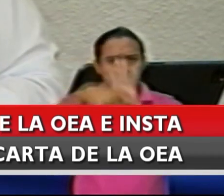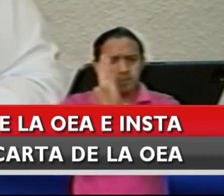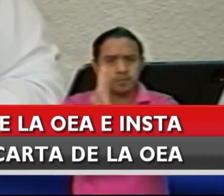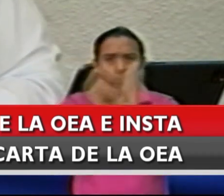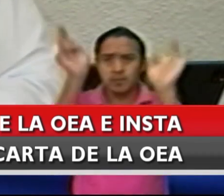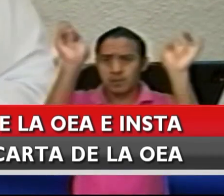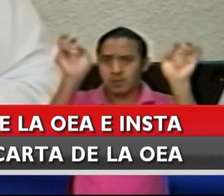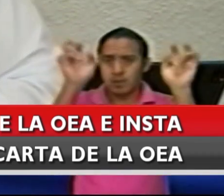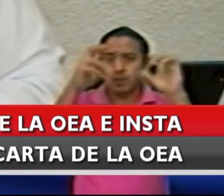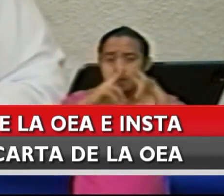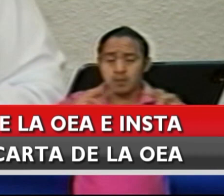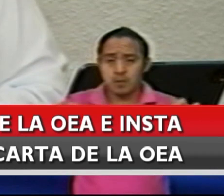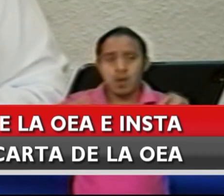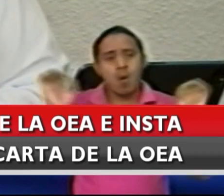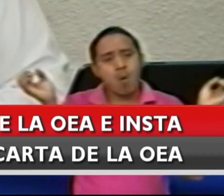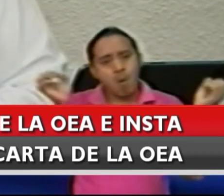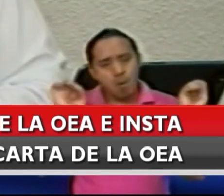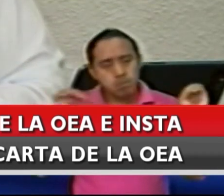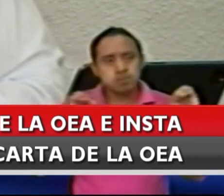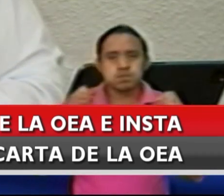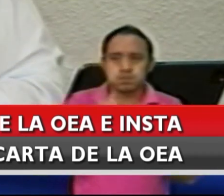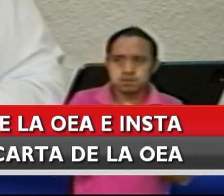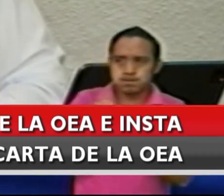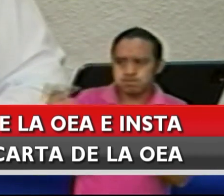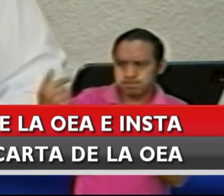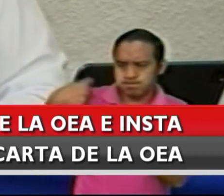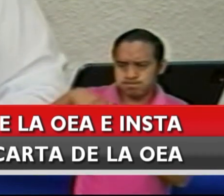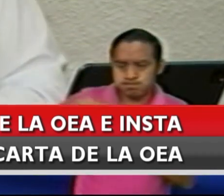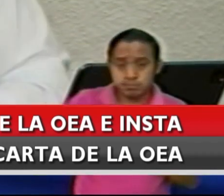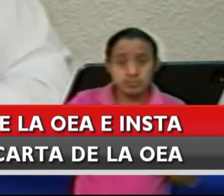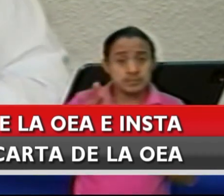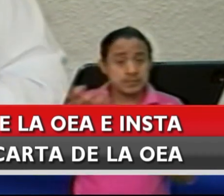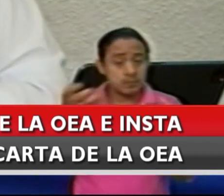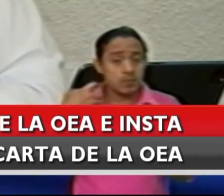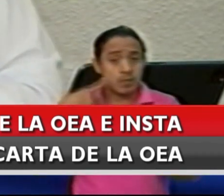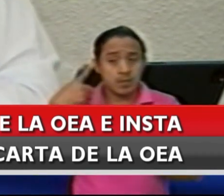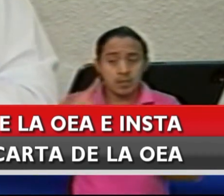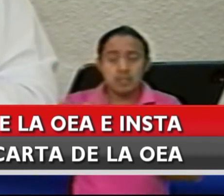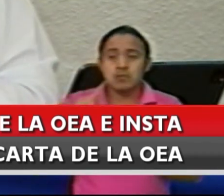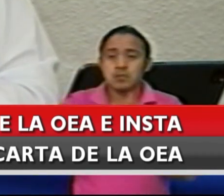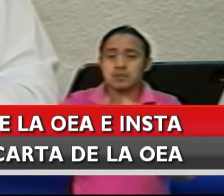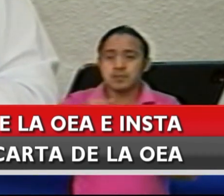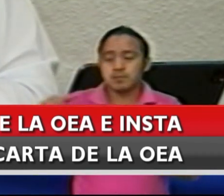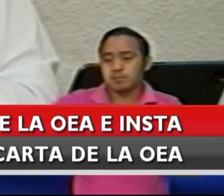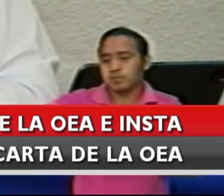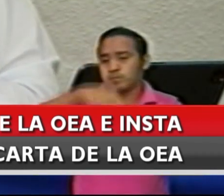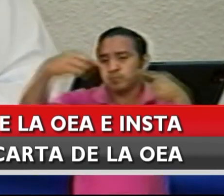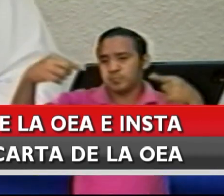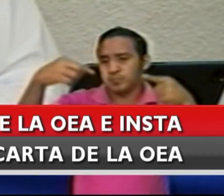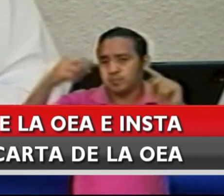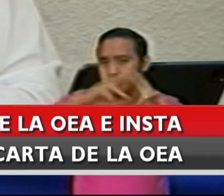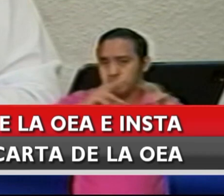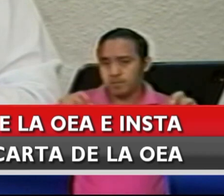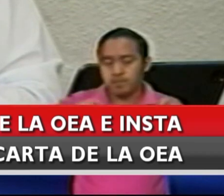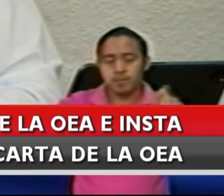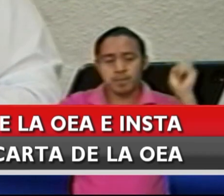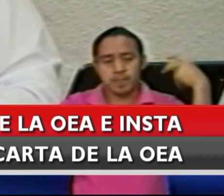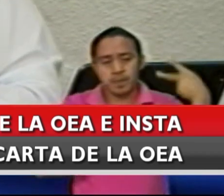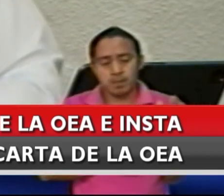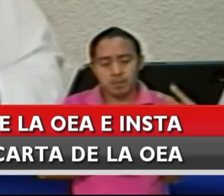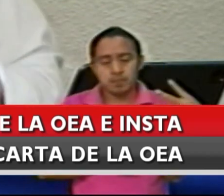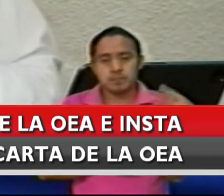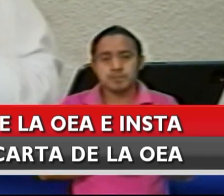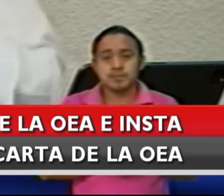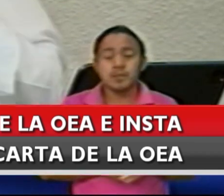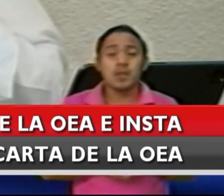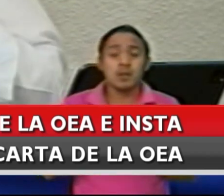internos de Nicaragua o cualquier intento de menoscabar esos derechos atenta contra la vida del pueblo. Segundo,